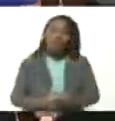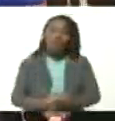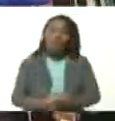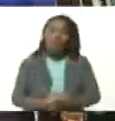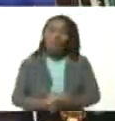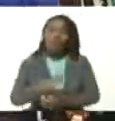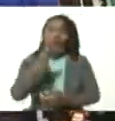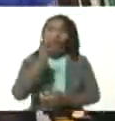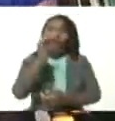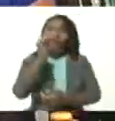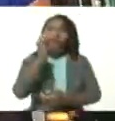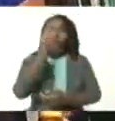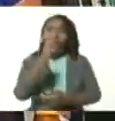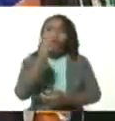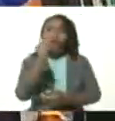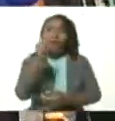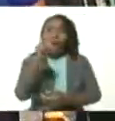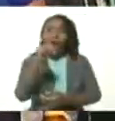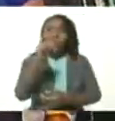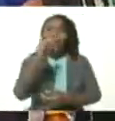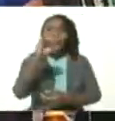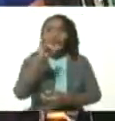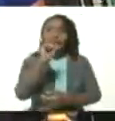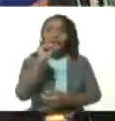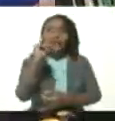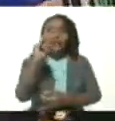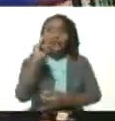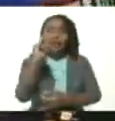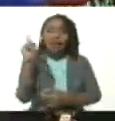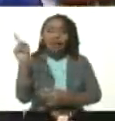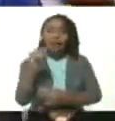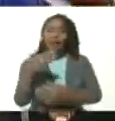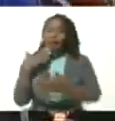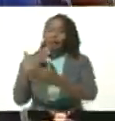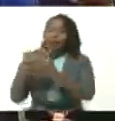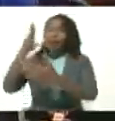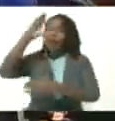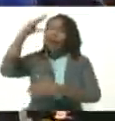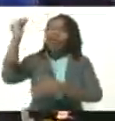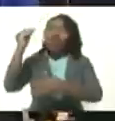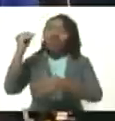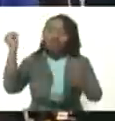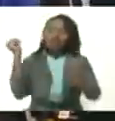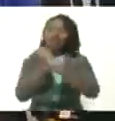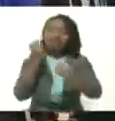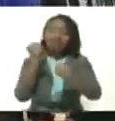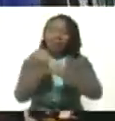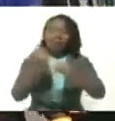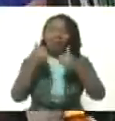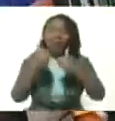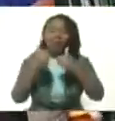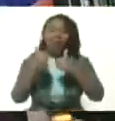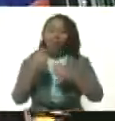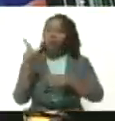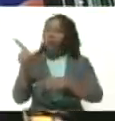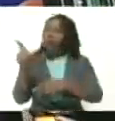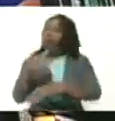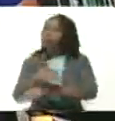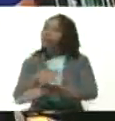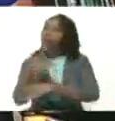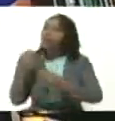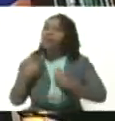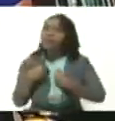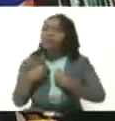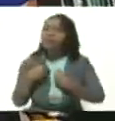Frangi, ¿cómo está el trabajo, Frangi? ¿Qué me dice? Excelente, gracias a Dios. Muy bien. ¿Tú dónde vives?